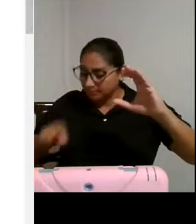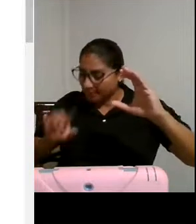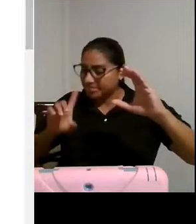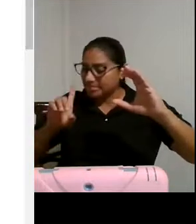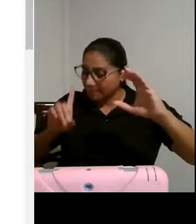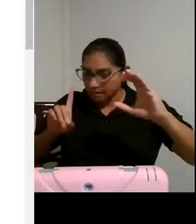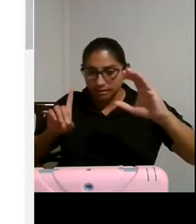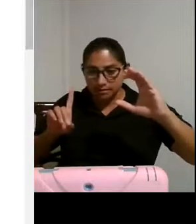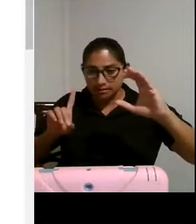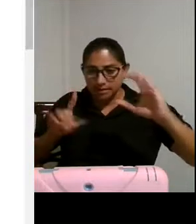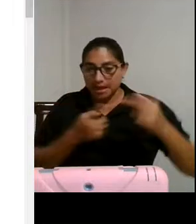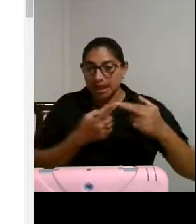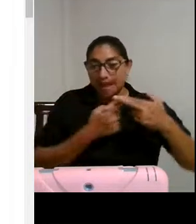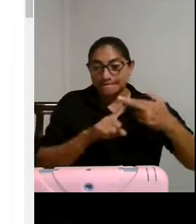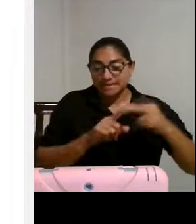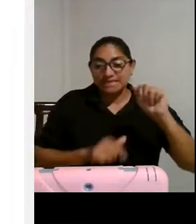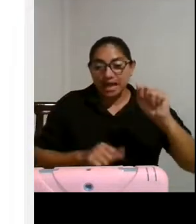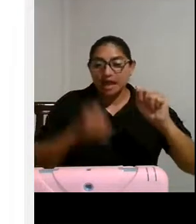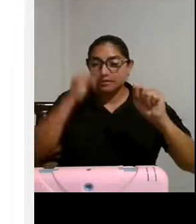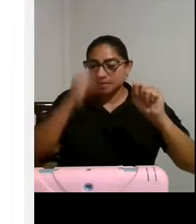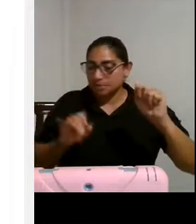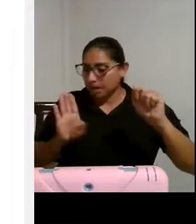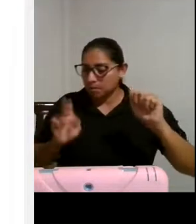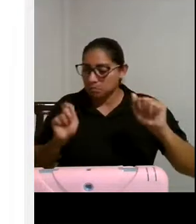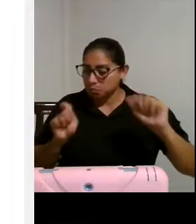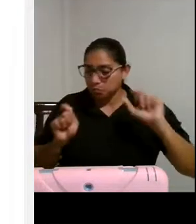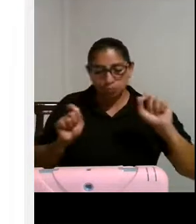a tratar de entender con este ejemplo.